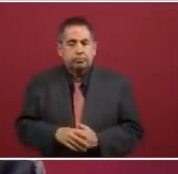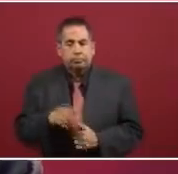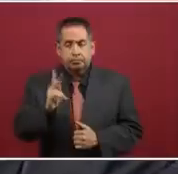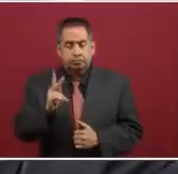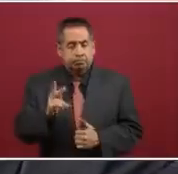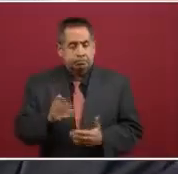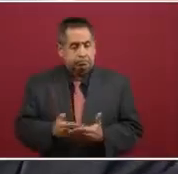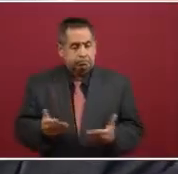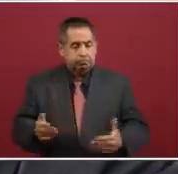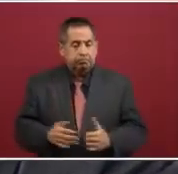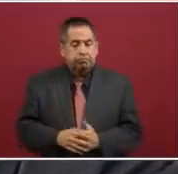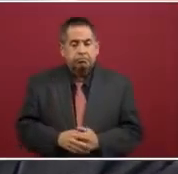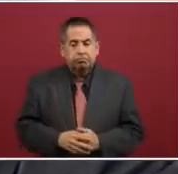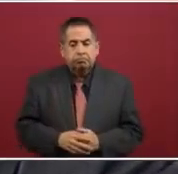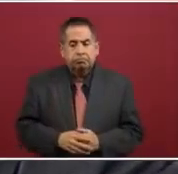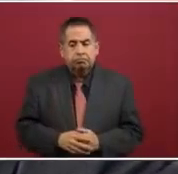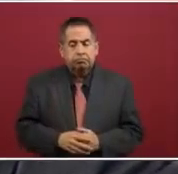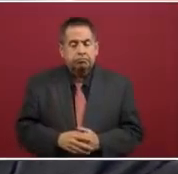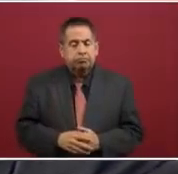de los últimos